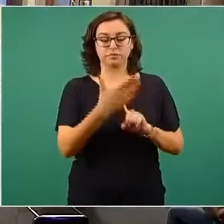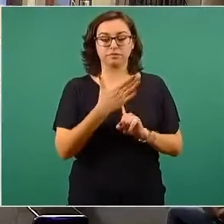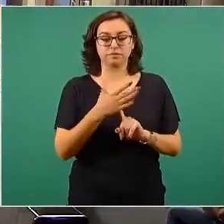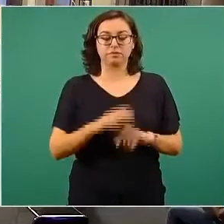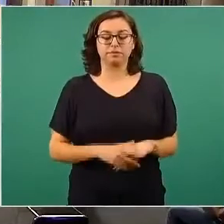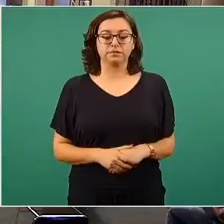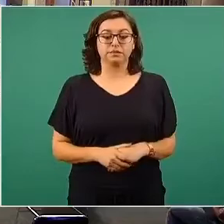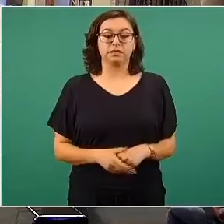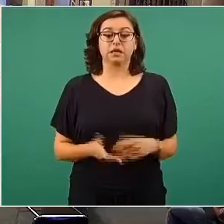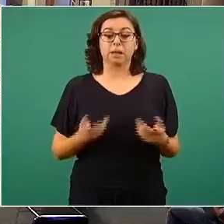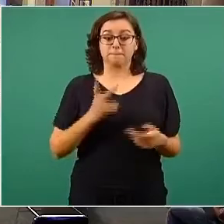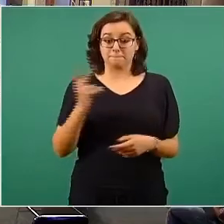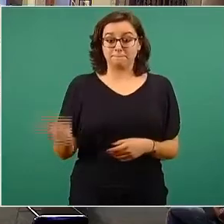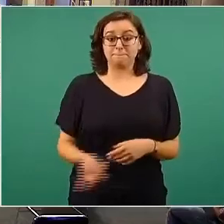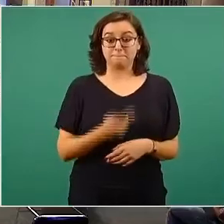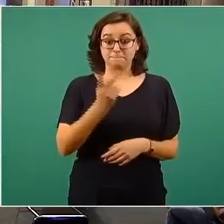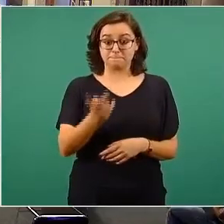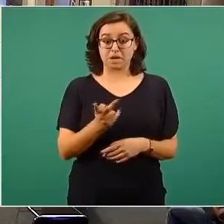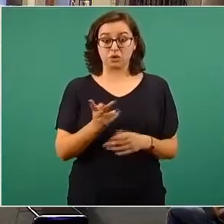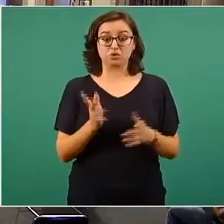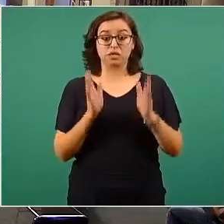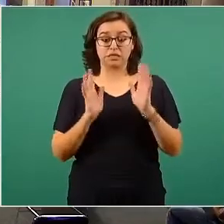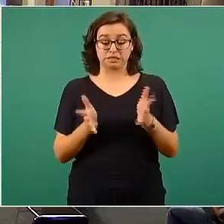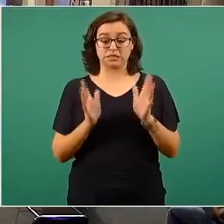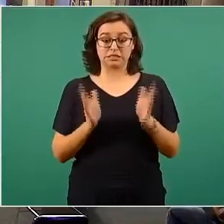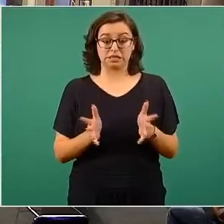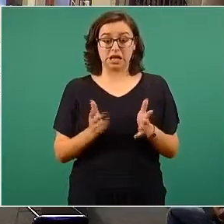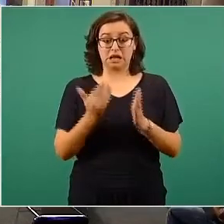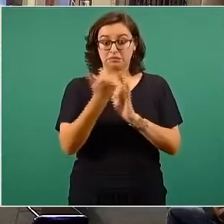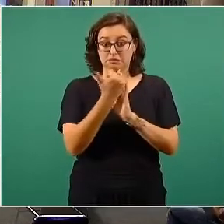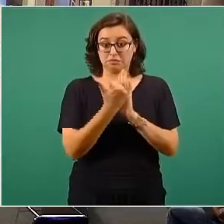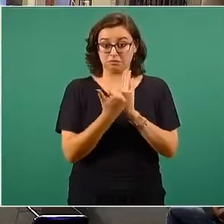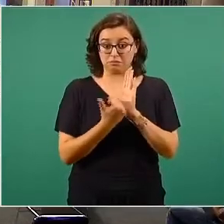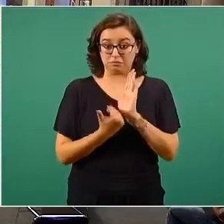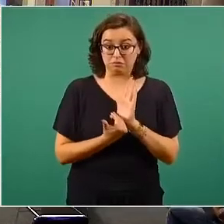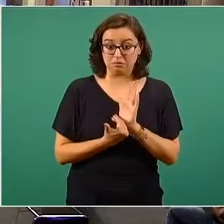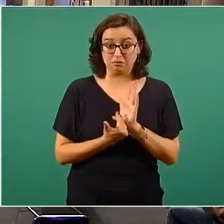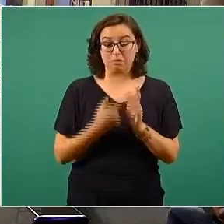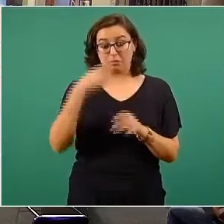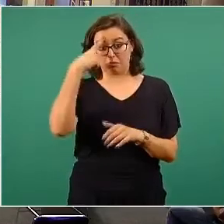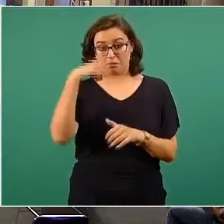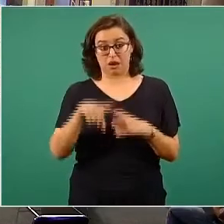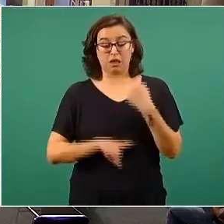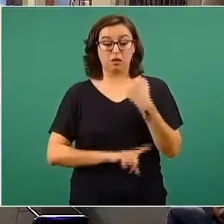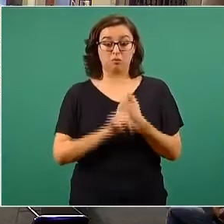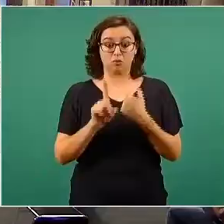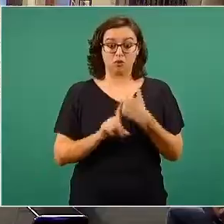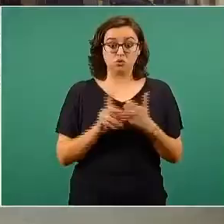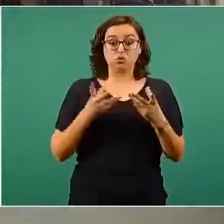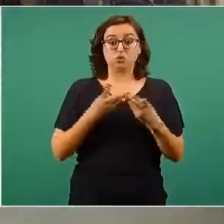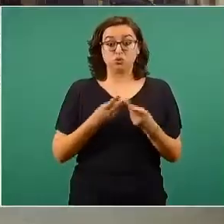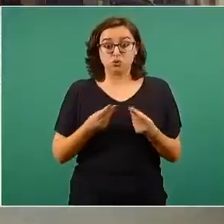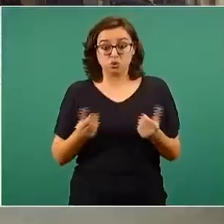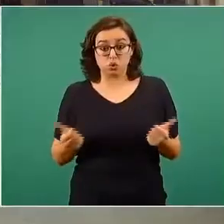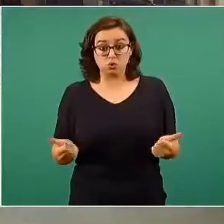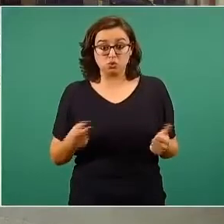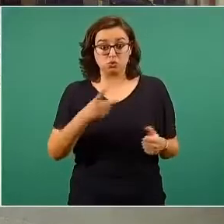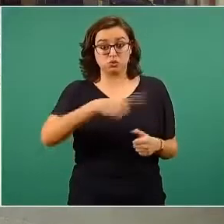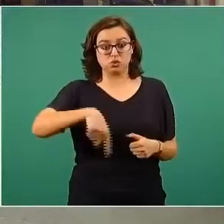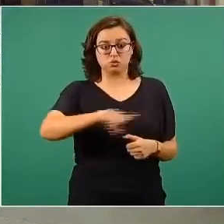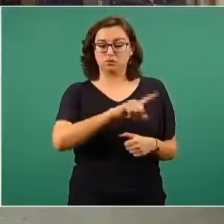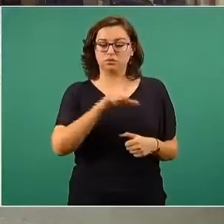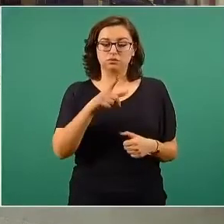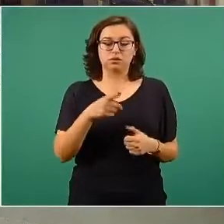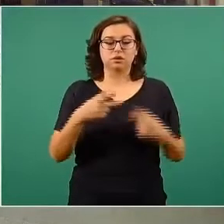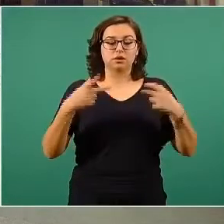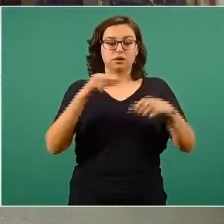están listos los lineamientos, los censos para darle solución a esta queja de los médicos